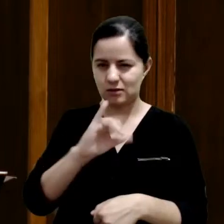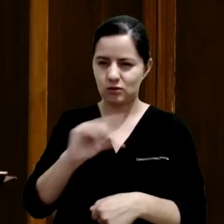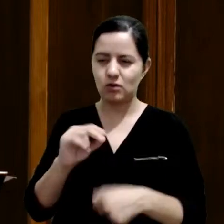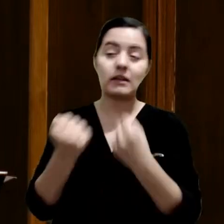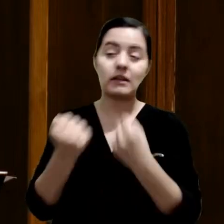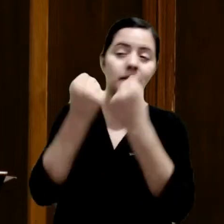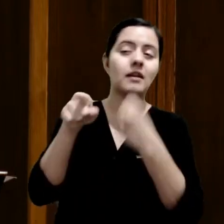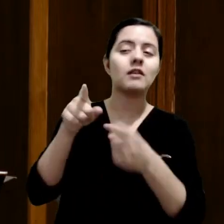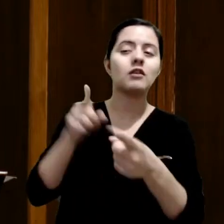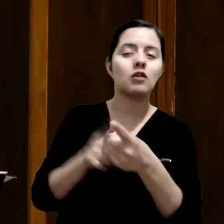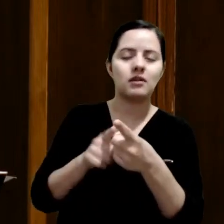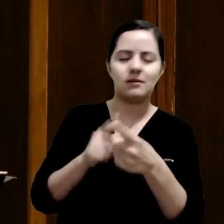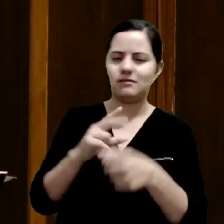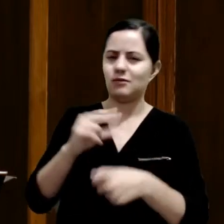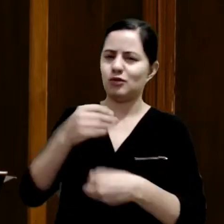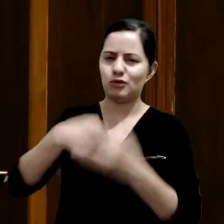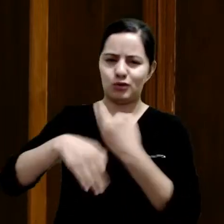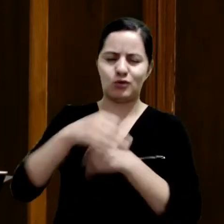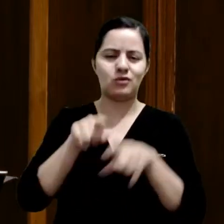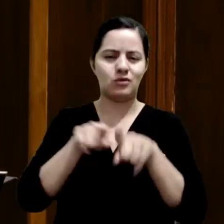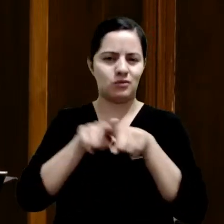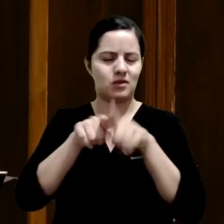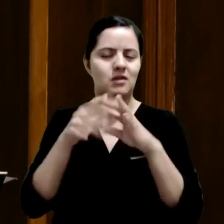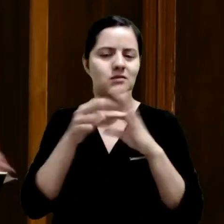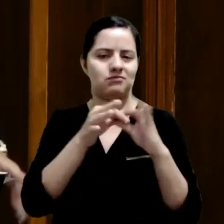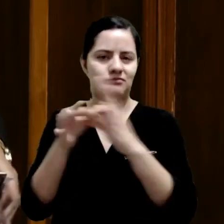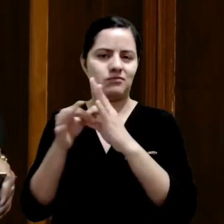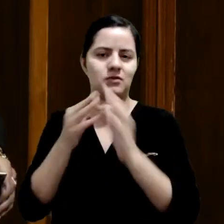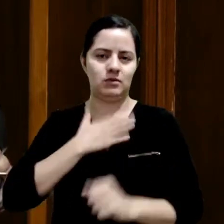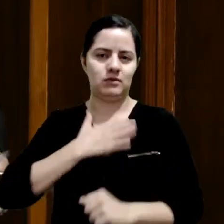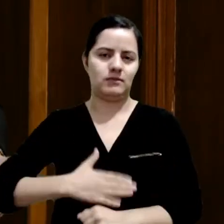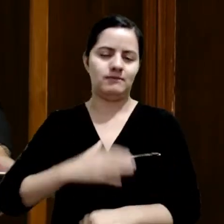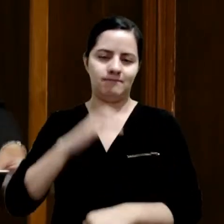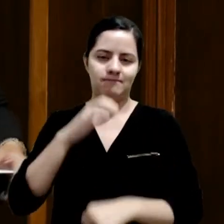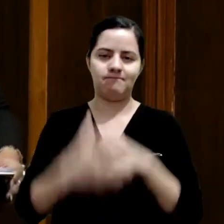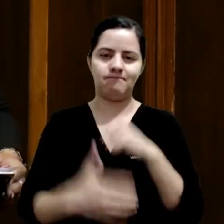fraternidad, unidad y justicia. Es cuanto, presidente. Muchas gracias.